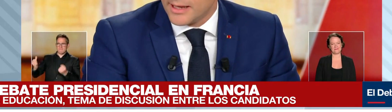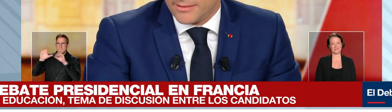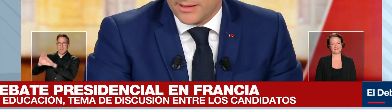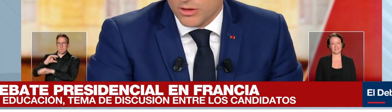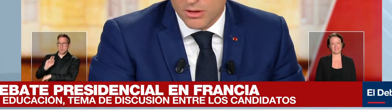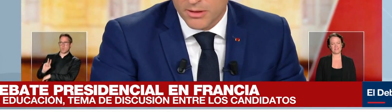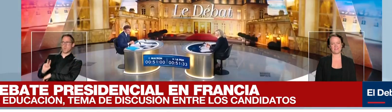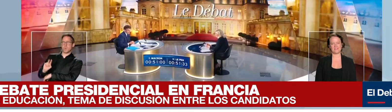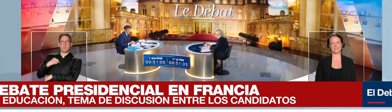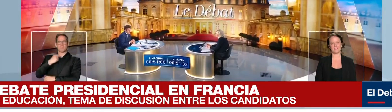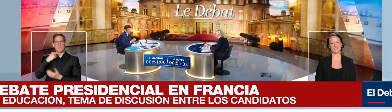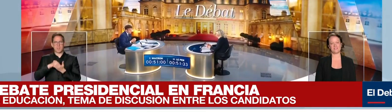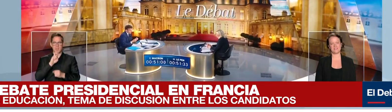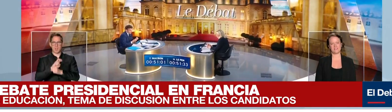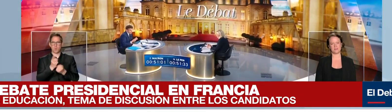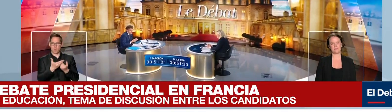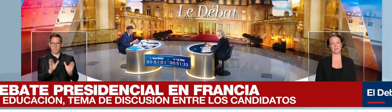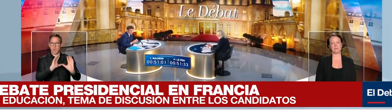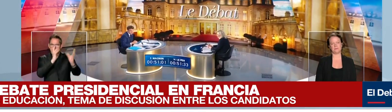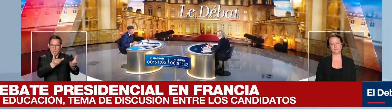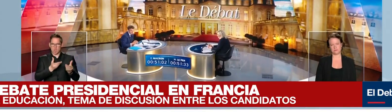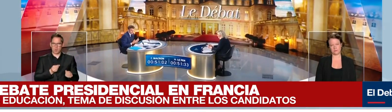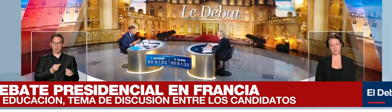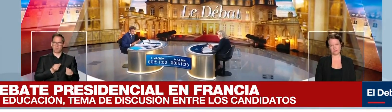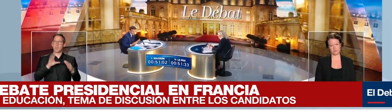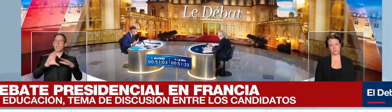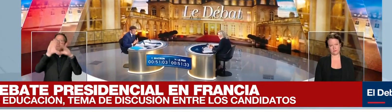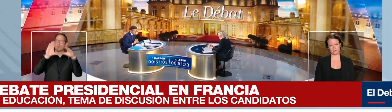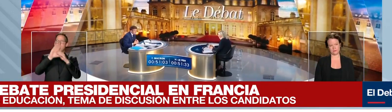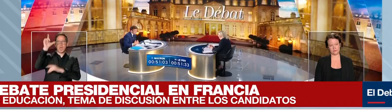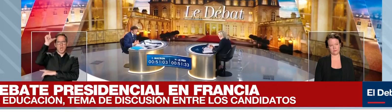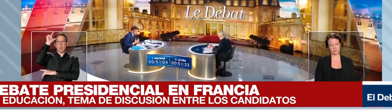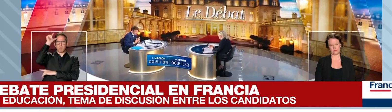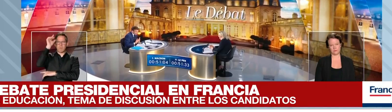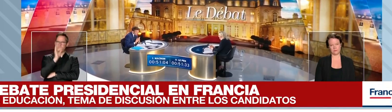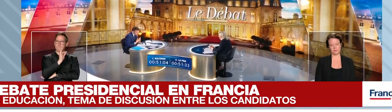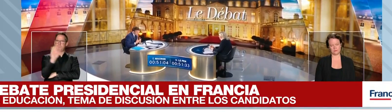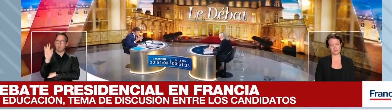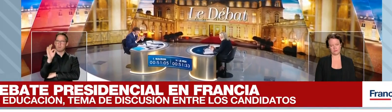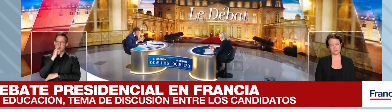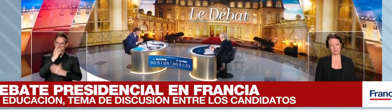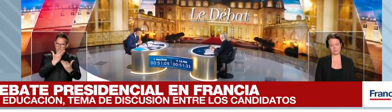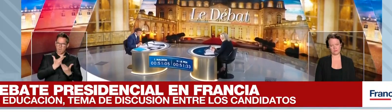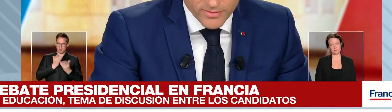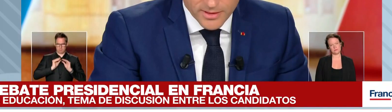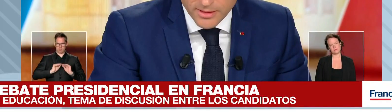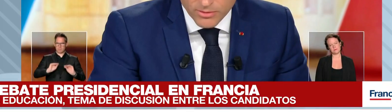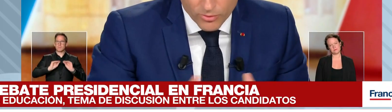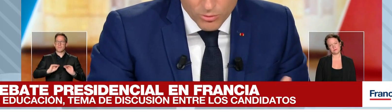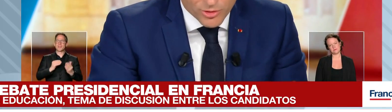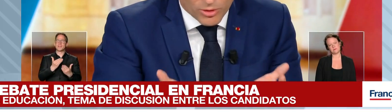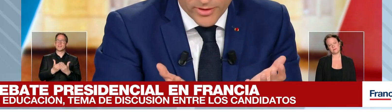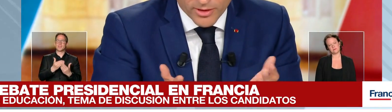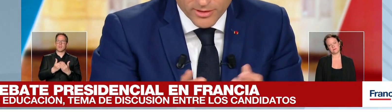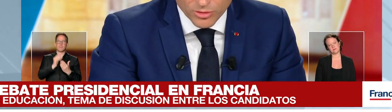yo quiero esas escuelas abiertas, esa escuela francesa, esa escuela de la República, y es por eso que los profesores,